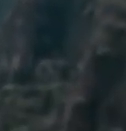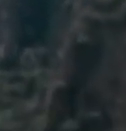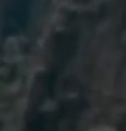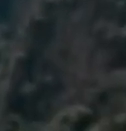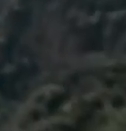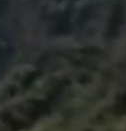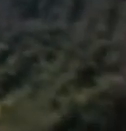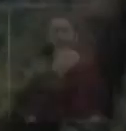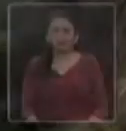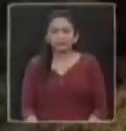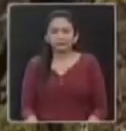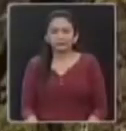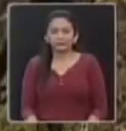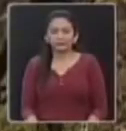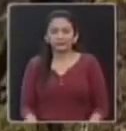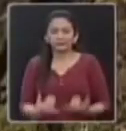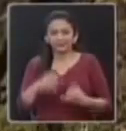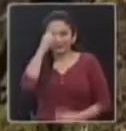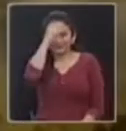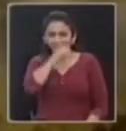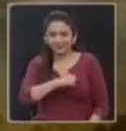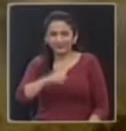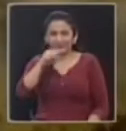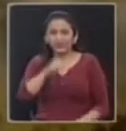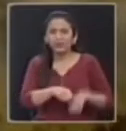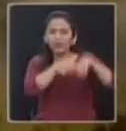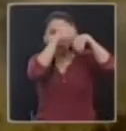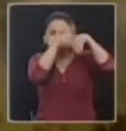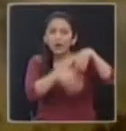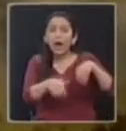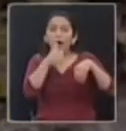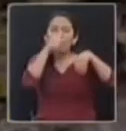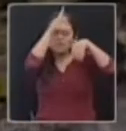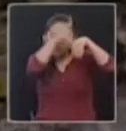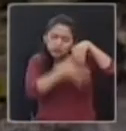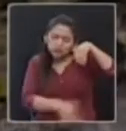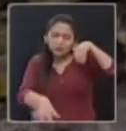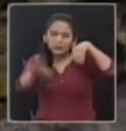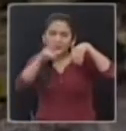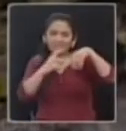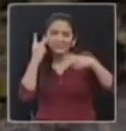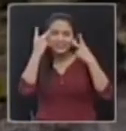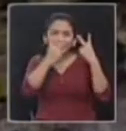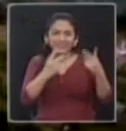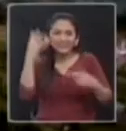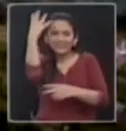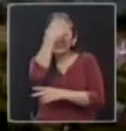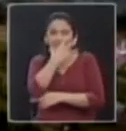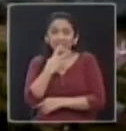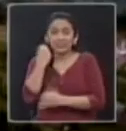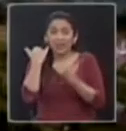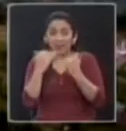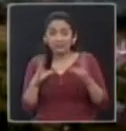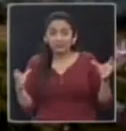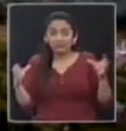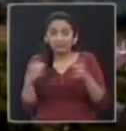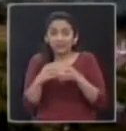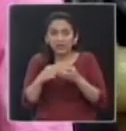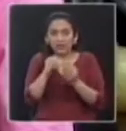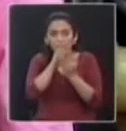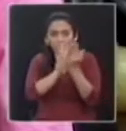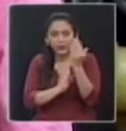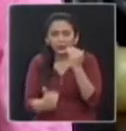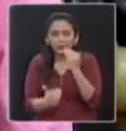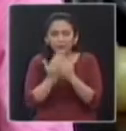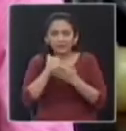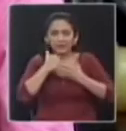A través de la cascada, viaja a un mundo donde lo fantástico es posible, es un proyecto turístico que busca difundir las bondades del Cantón Girón.